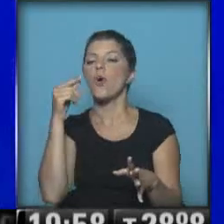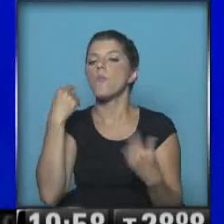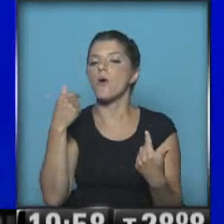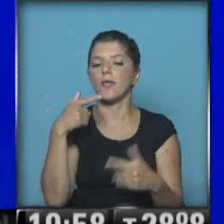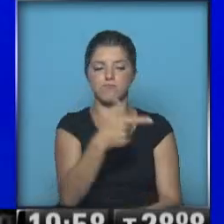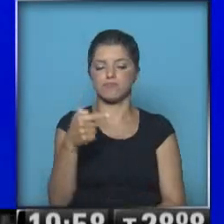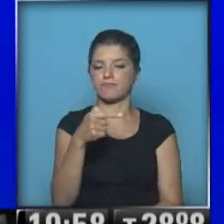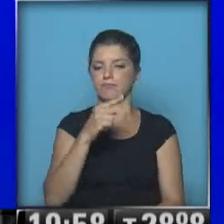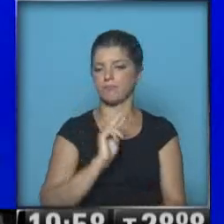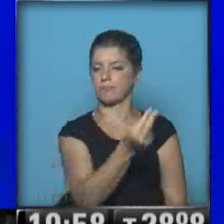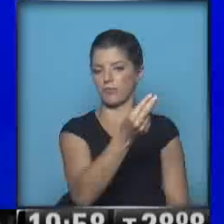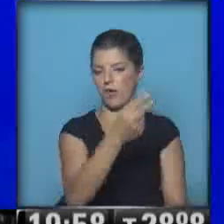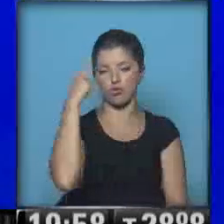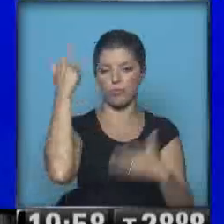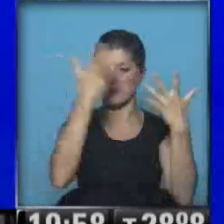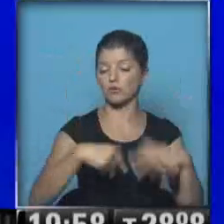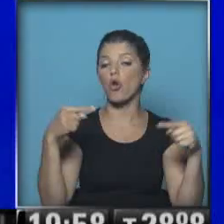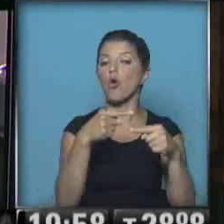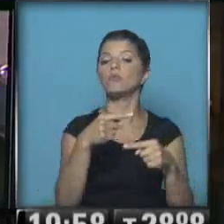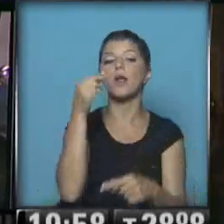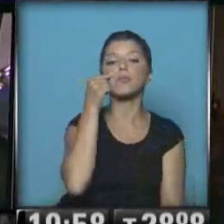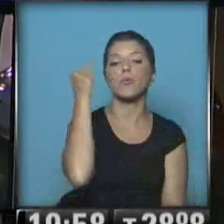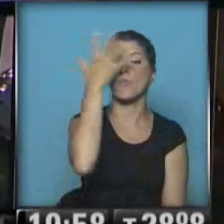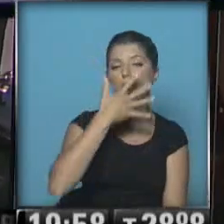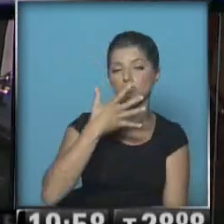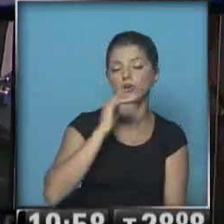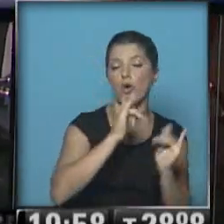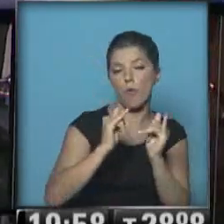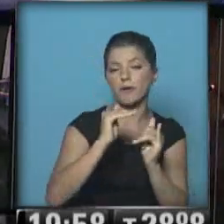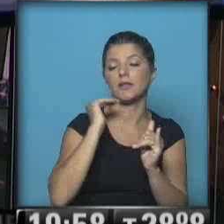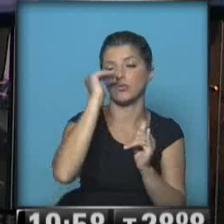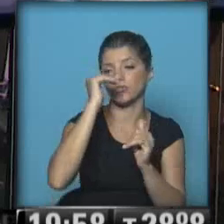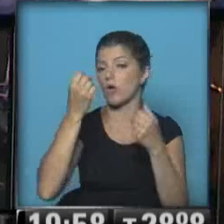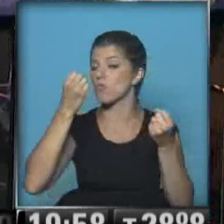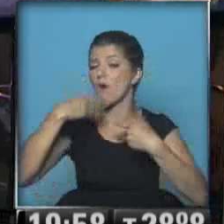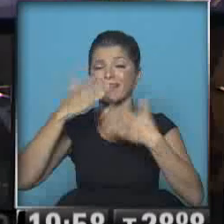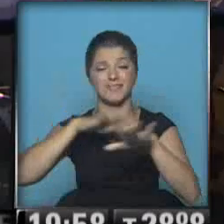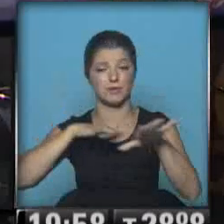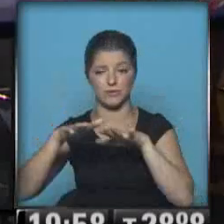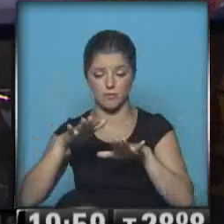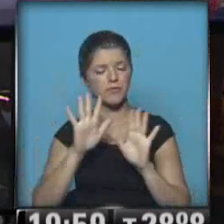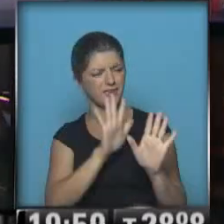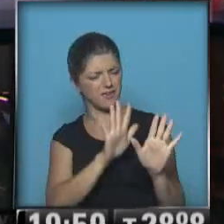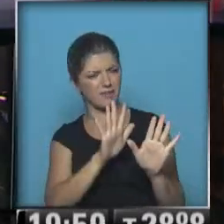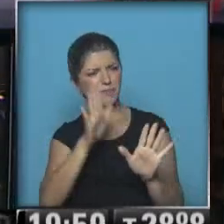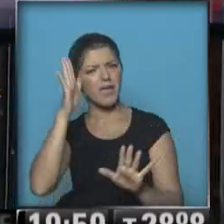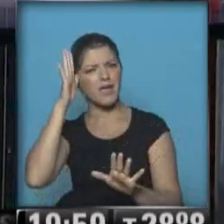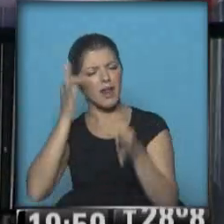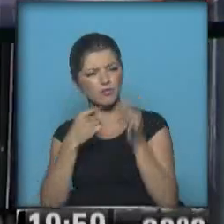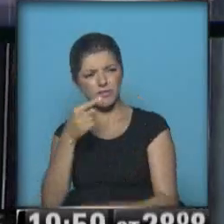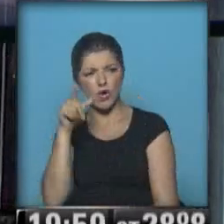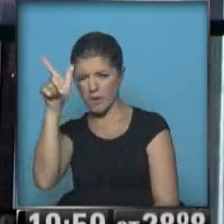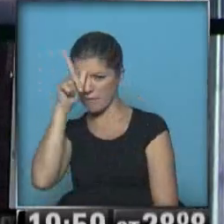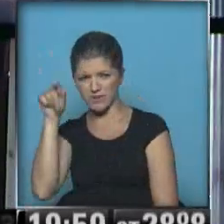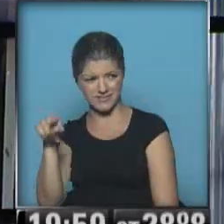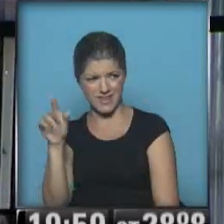matar en contra de jóvenes y adultos negros casi en cualquier circunstancia. Claro, la justicia en este caso consideró que los policías no habían